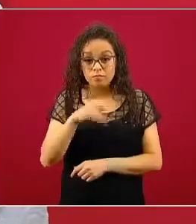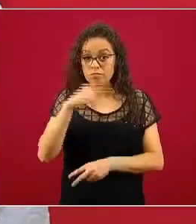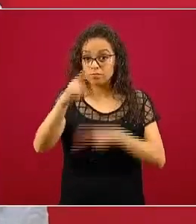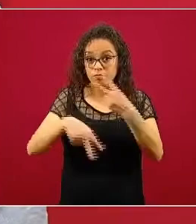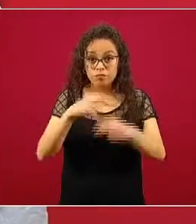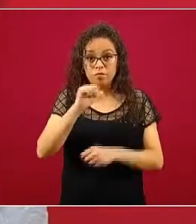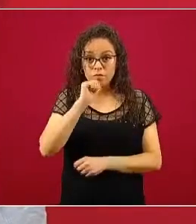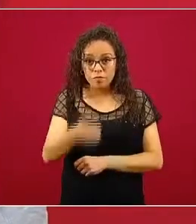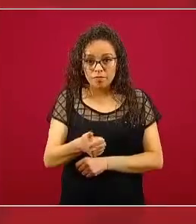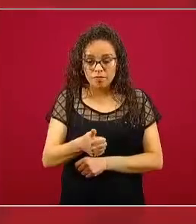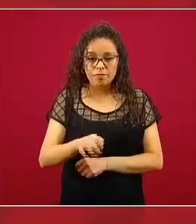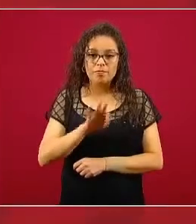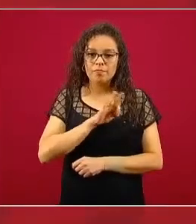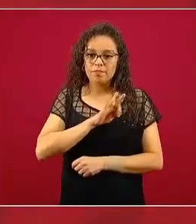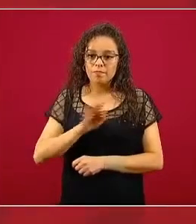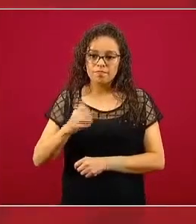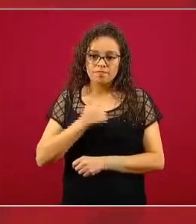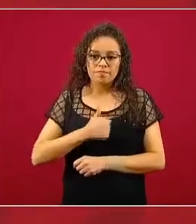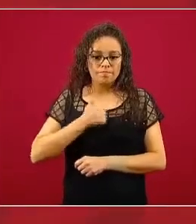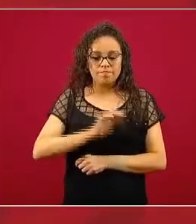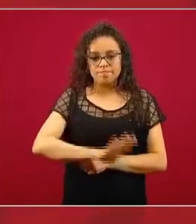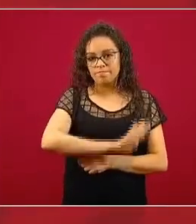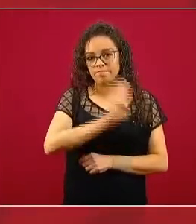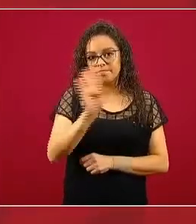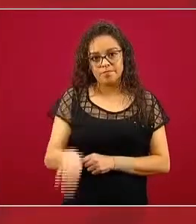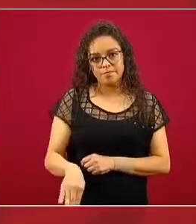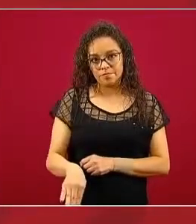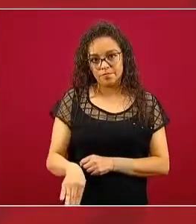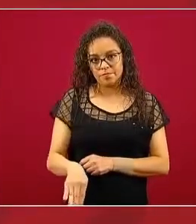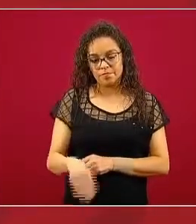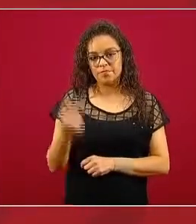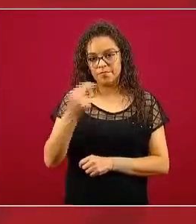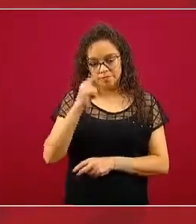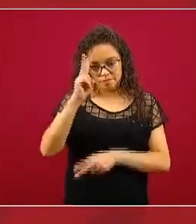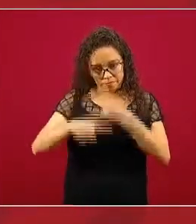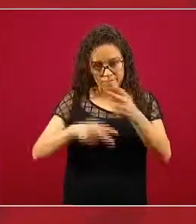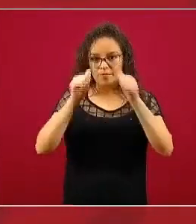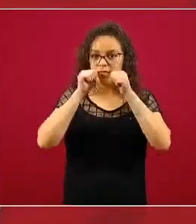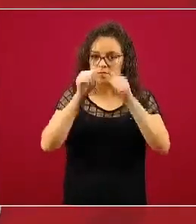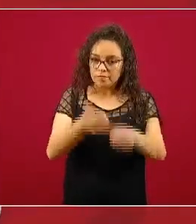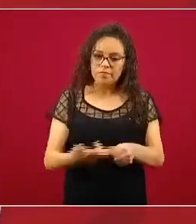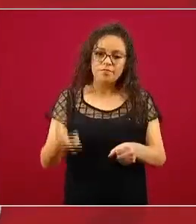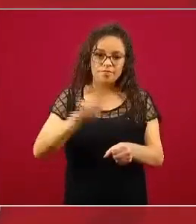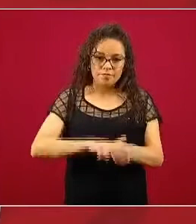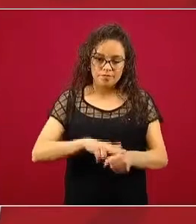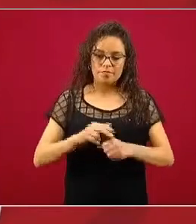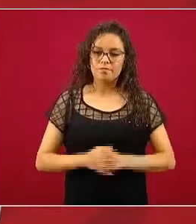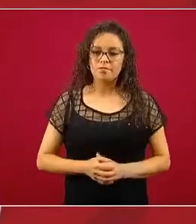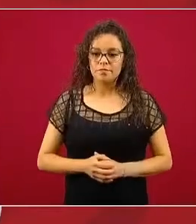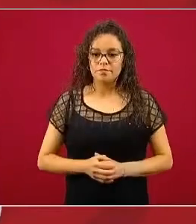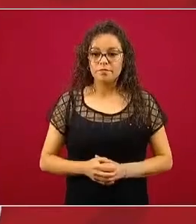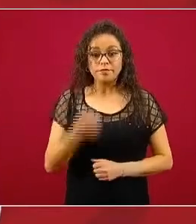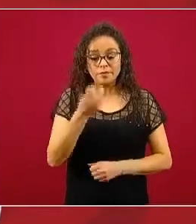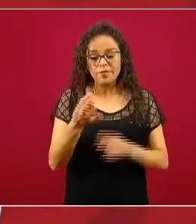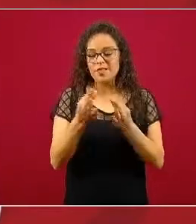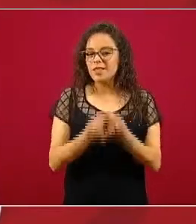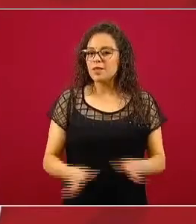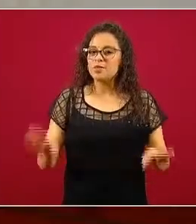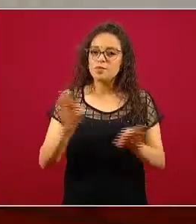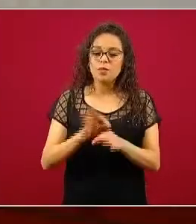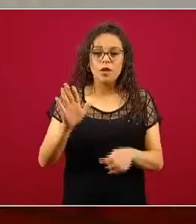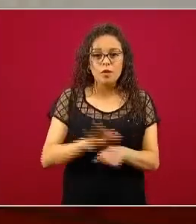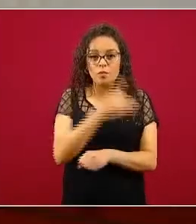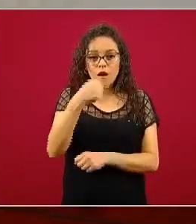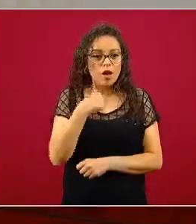tener un desenlace fatal. Entonces, es importantísimo esto, porque lo que hemos visto es que